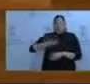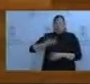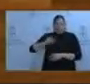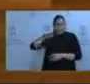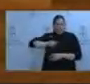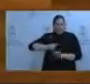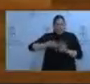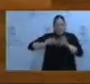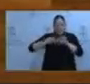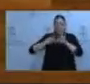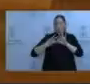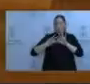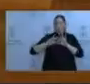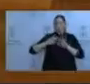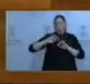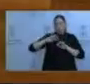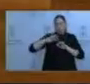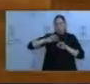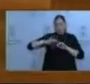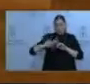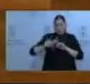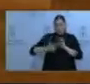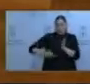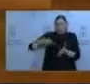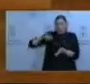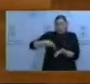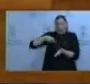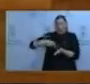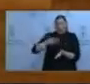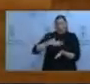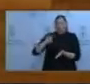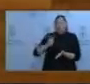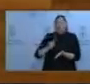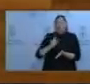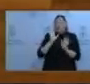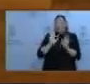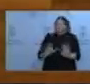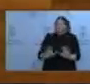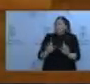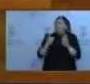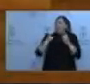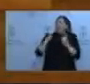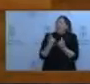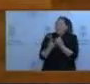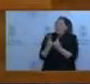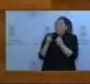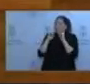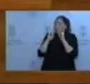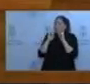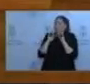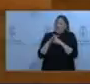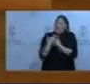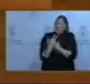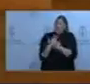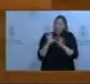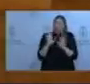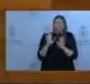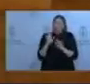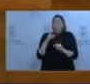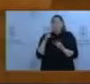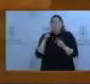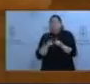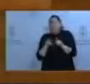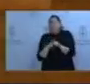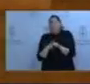los quiero recalcar, ¿no? En la medida de que en algún caso siguen siendo desconocidos y un